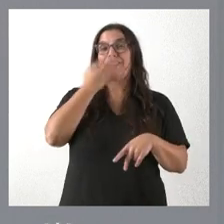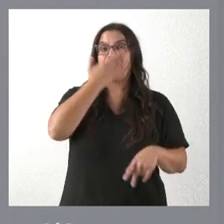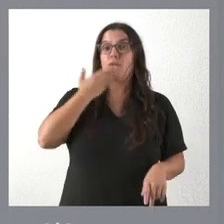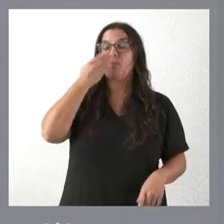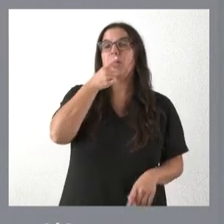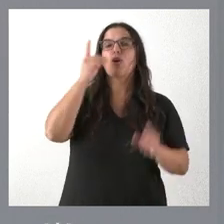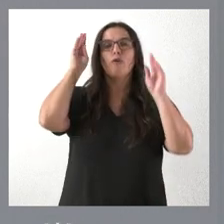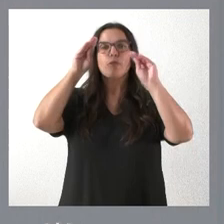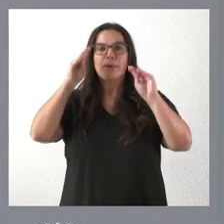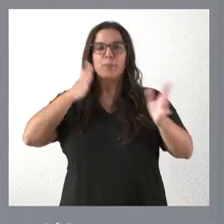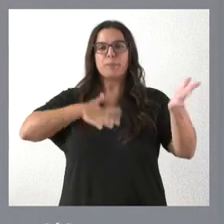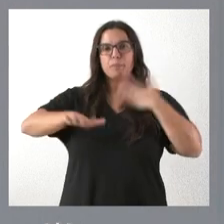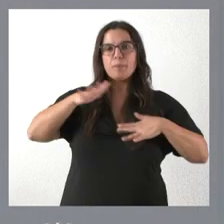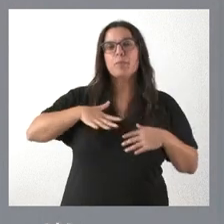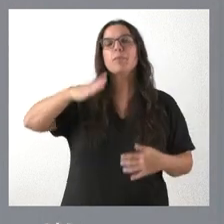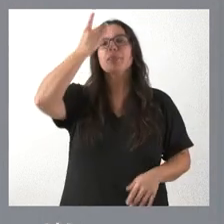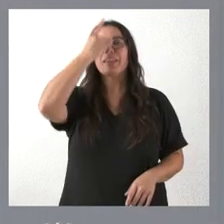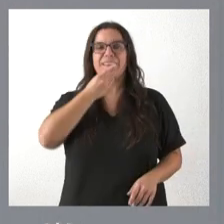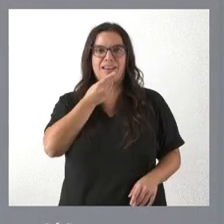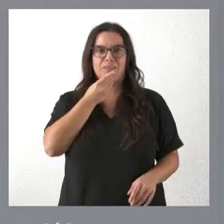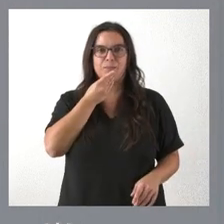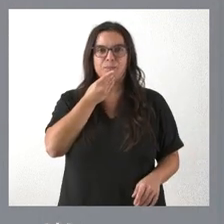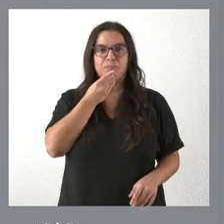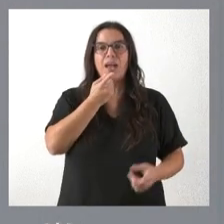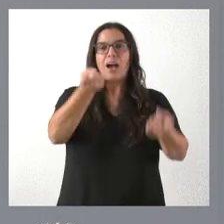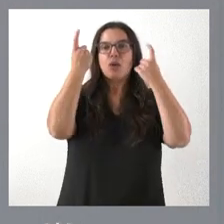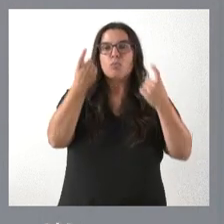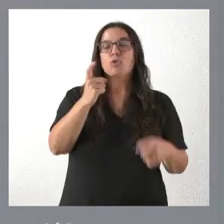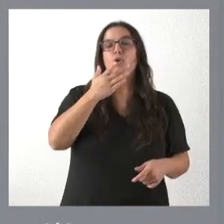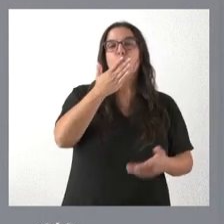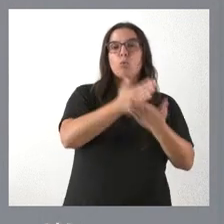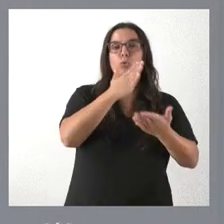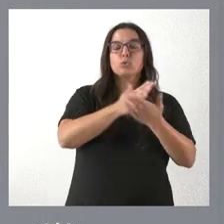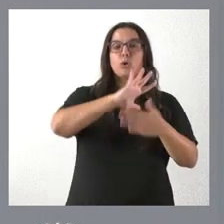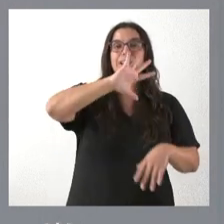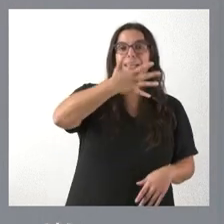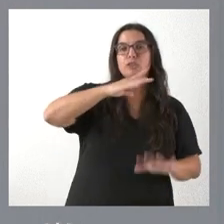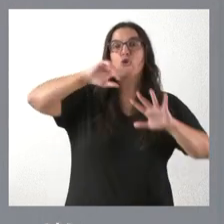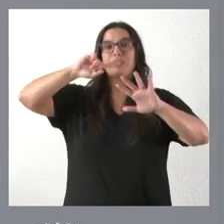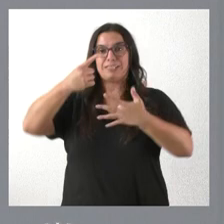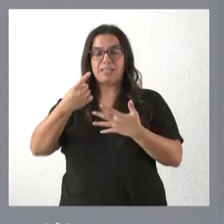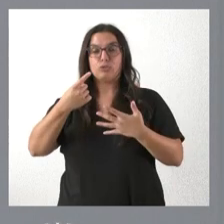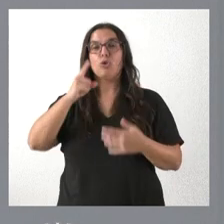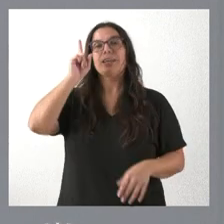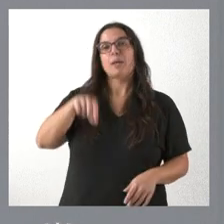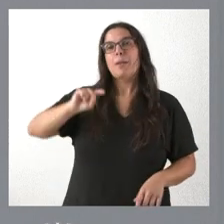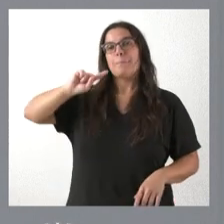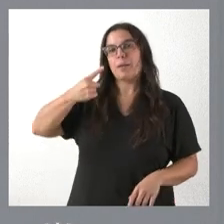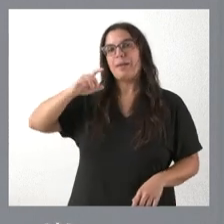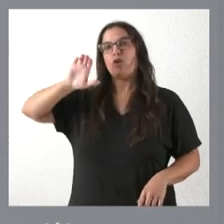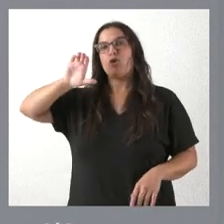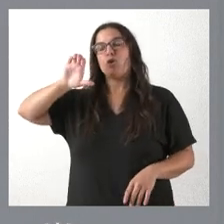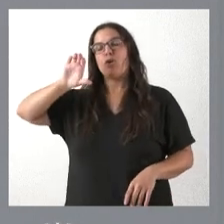la formación en competencias digitales de alumnos de quinto y sexto educación primaria y de primero y segundo de educación